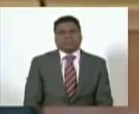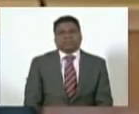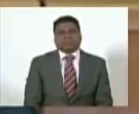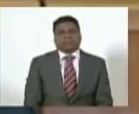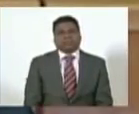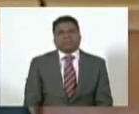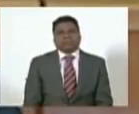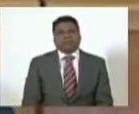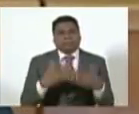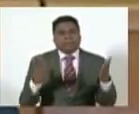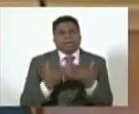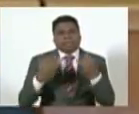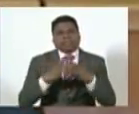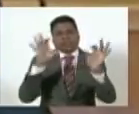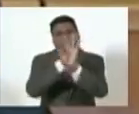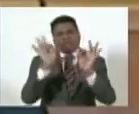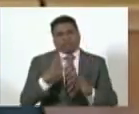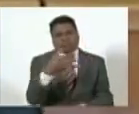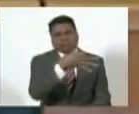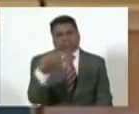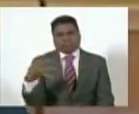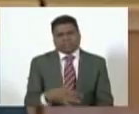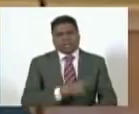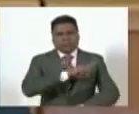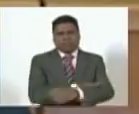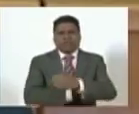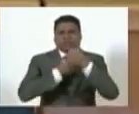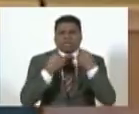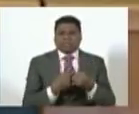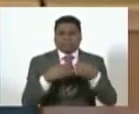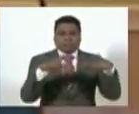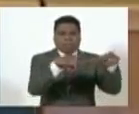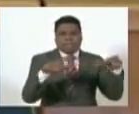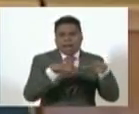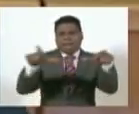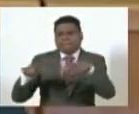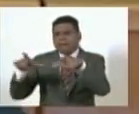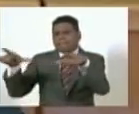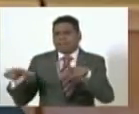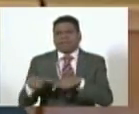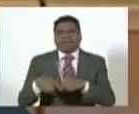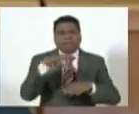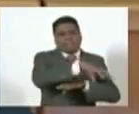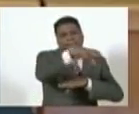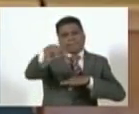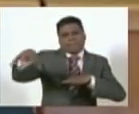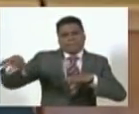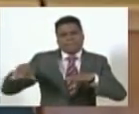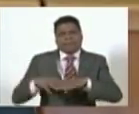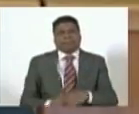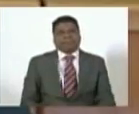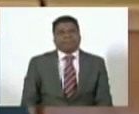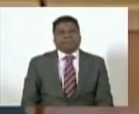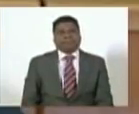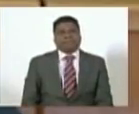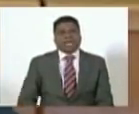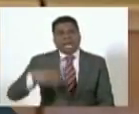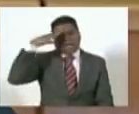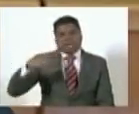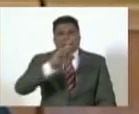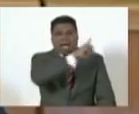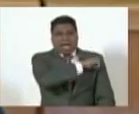para activarlo de manera inmediata, de fortalecimiento de los cuadrantes de paz, al vicepresidente ejecutivo, al general en jefe y